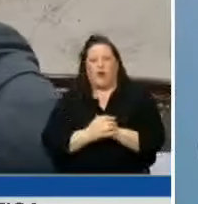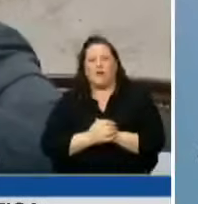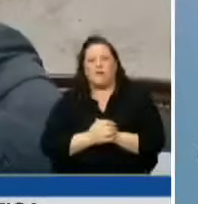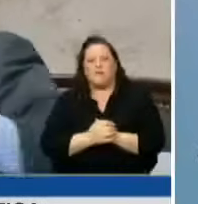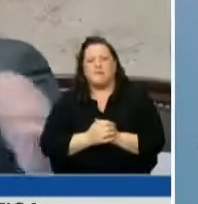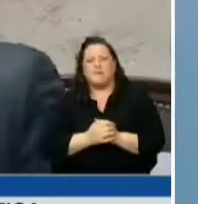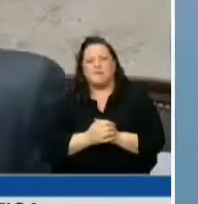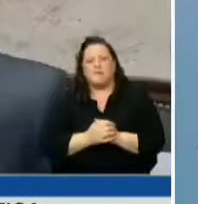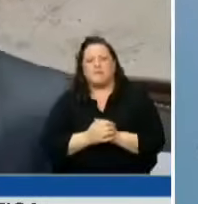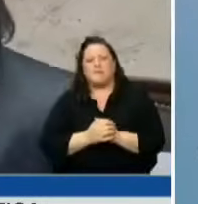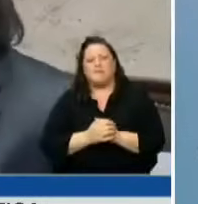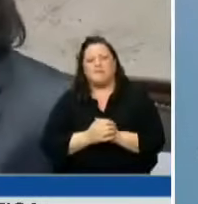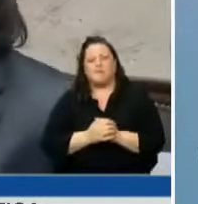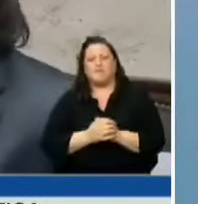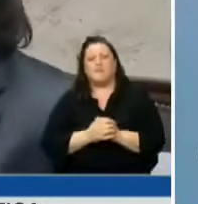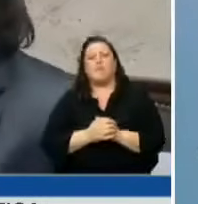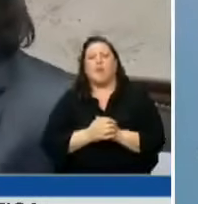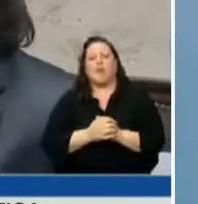Por otra parte,